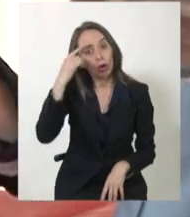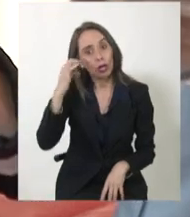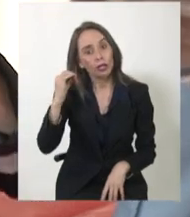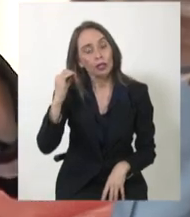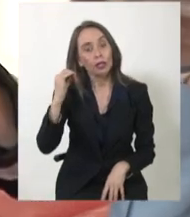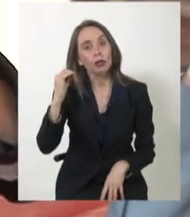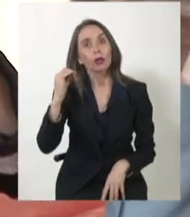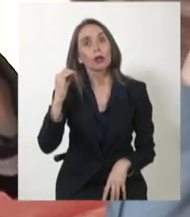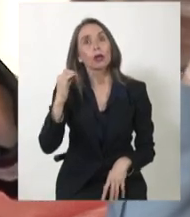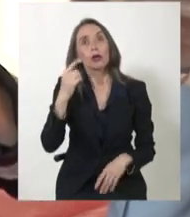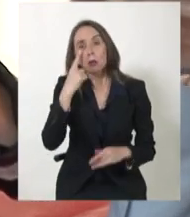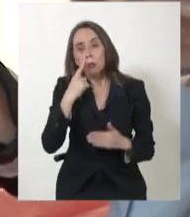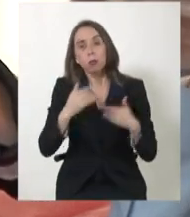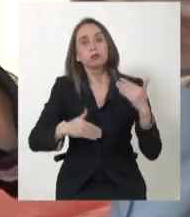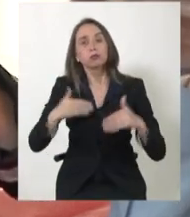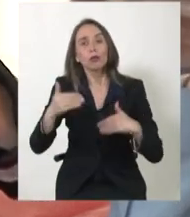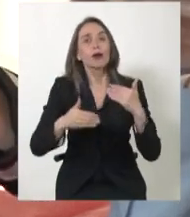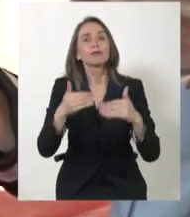como un ejercicio